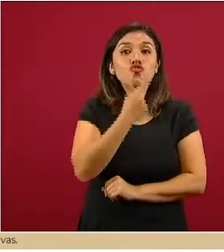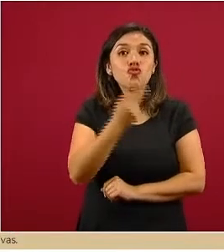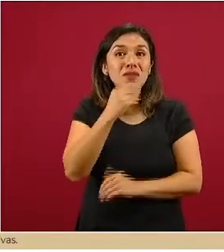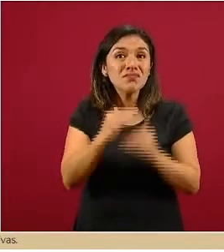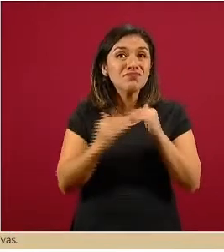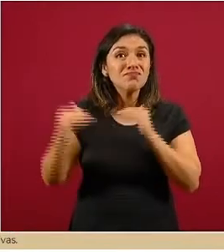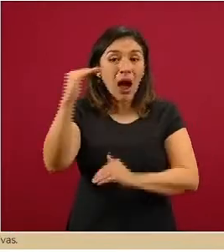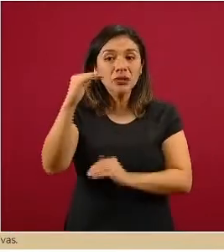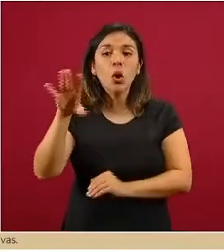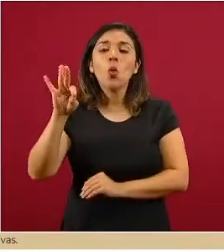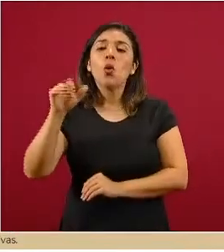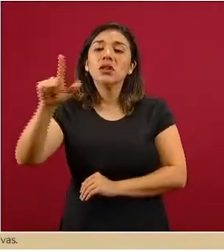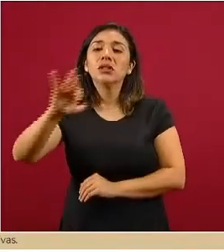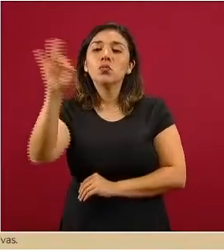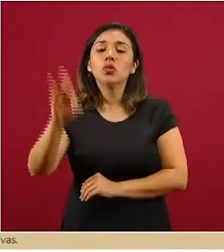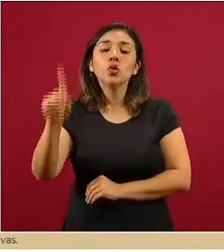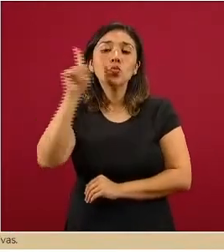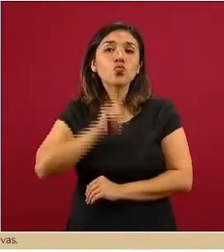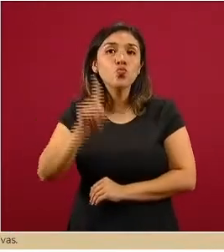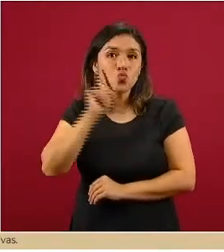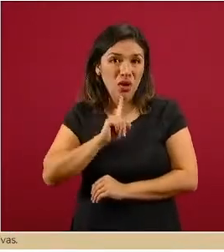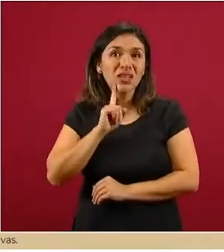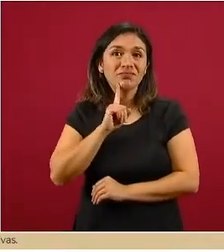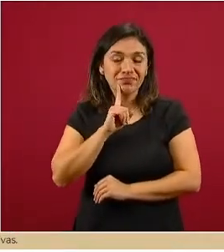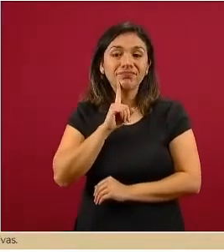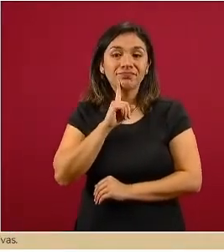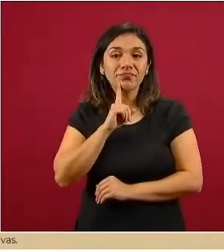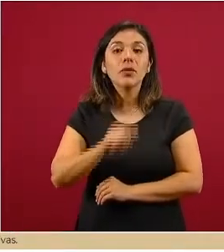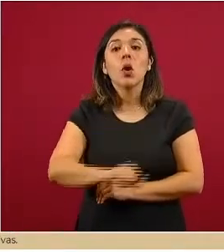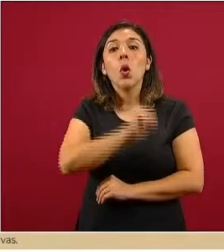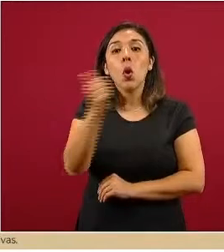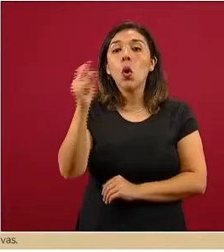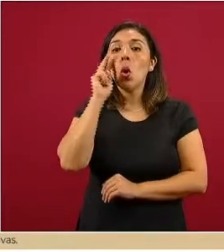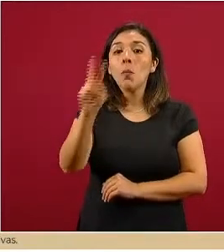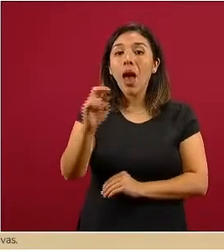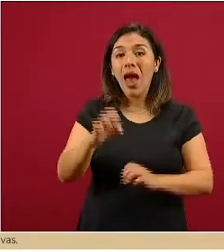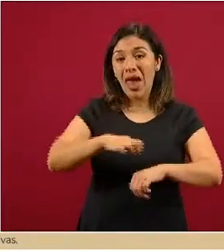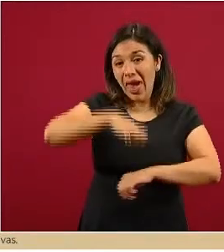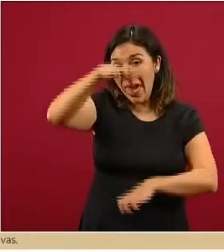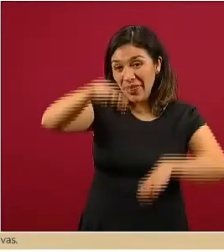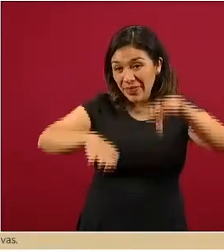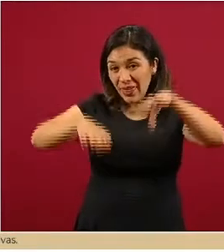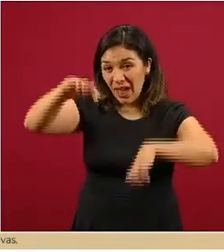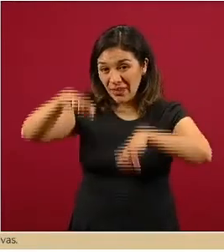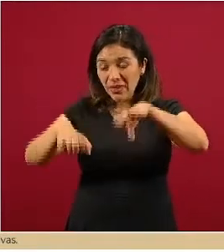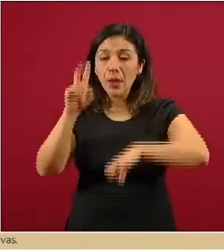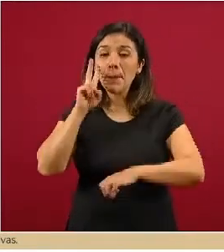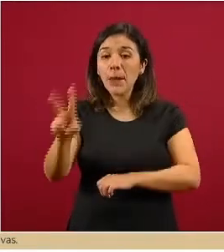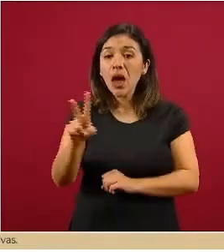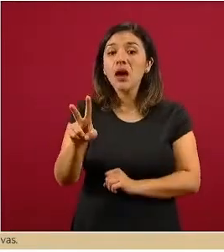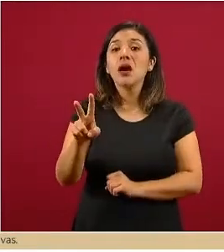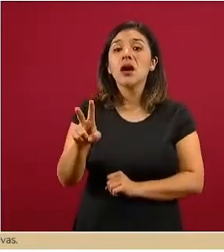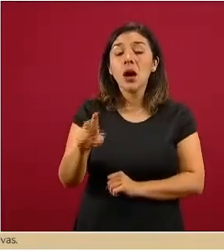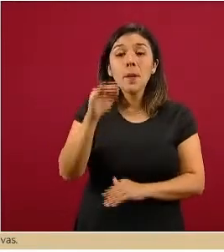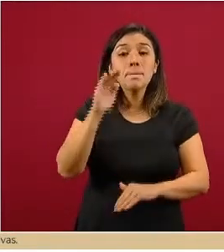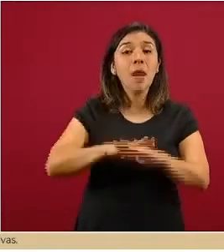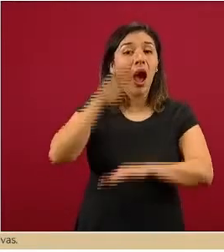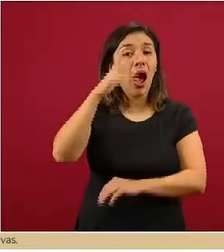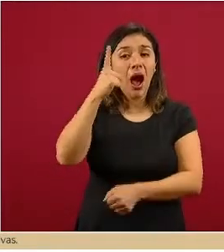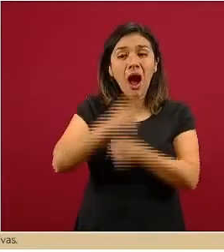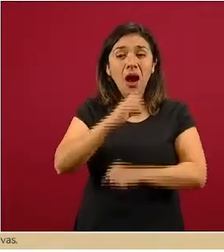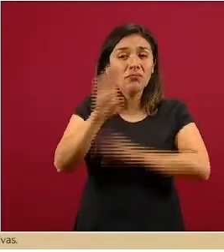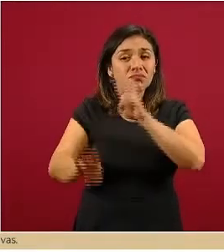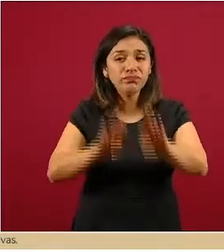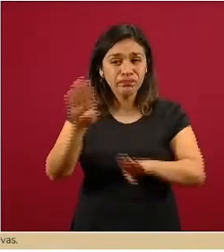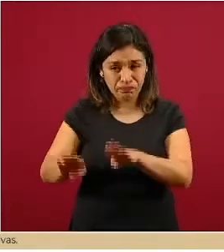en el sistema de vigilancia, pero también otras causas que también están secundarias a la contingencia, pero no secundarias o